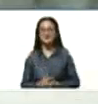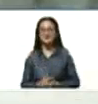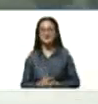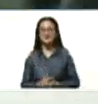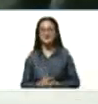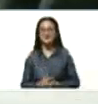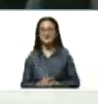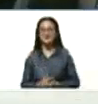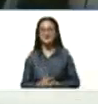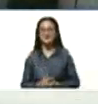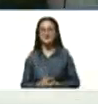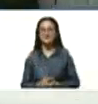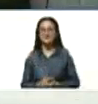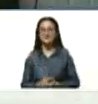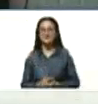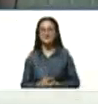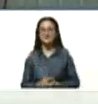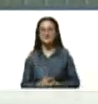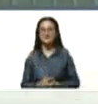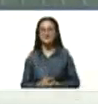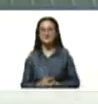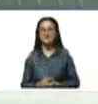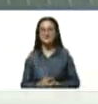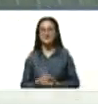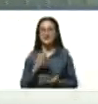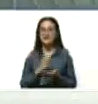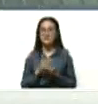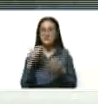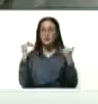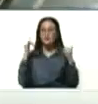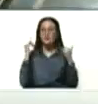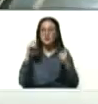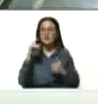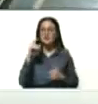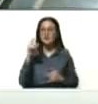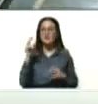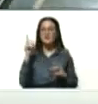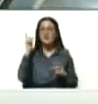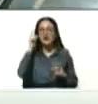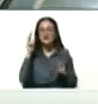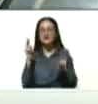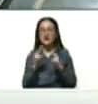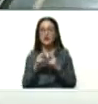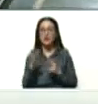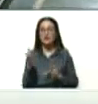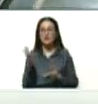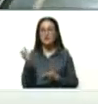Cilita y yo siempre íbamos a celebrar la fecha de nuestro encuentro ahí.